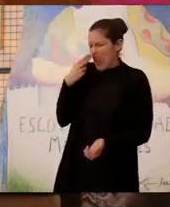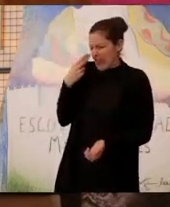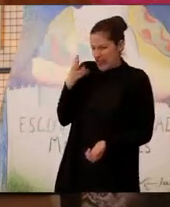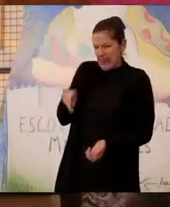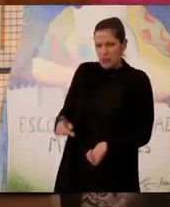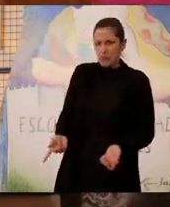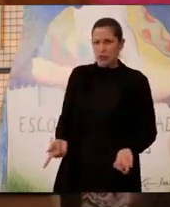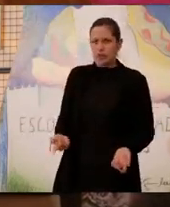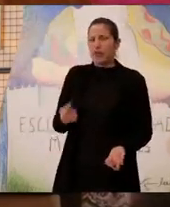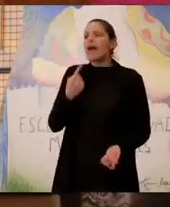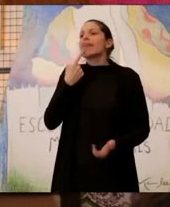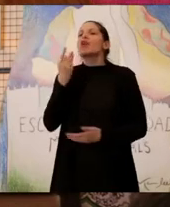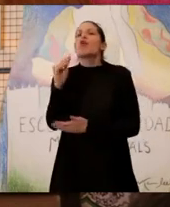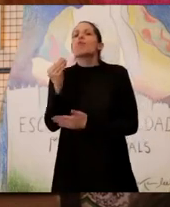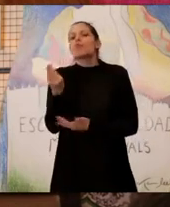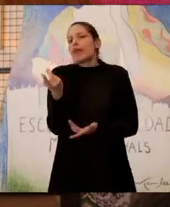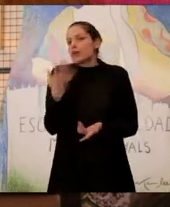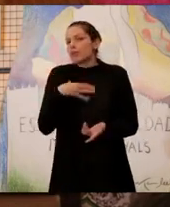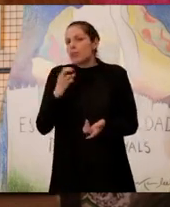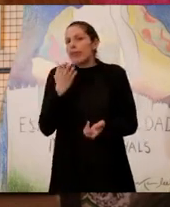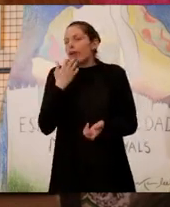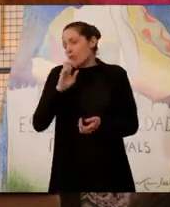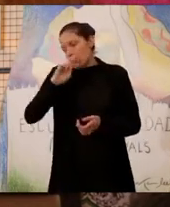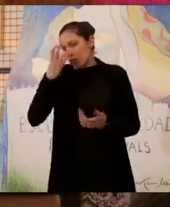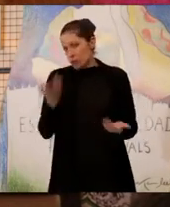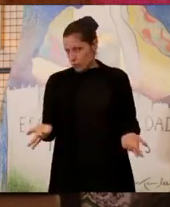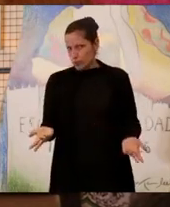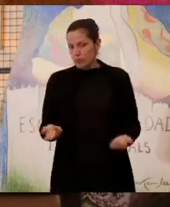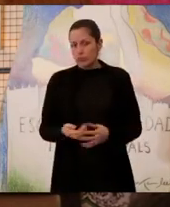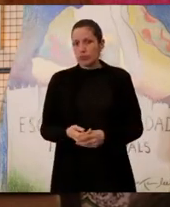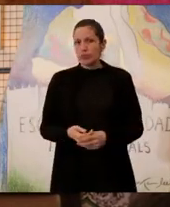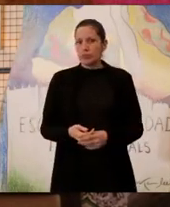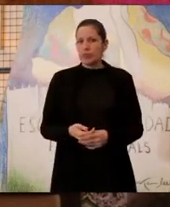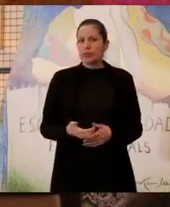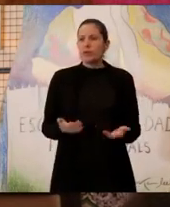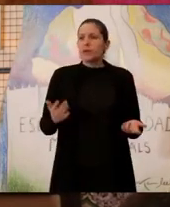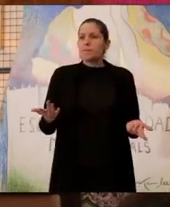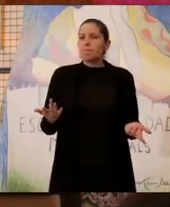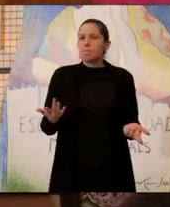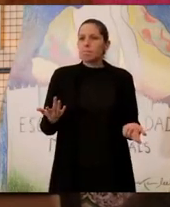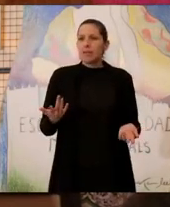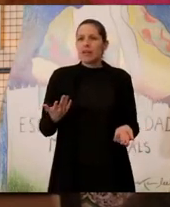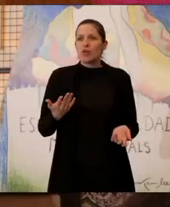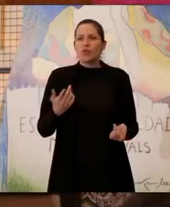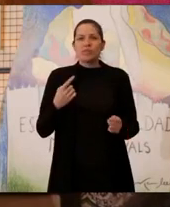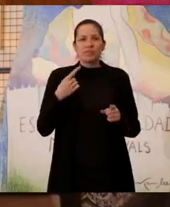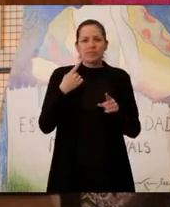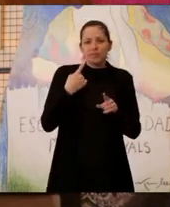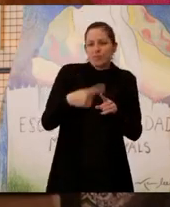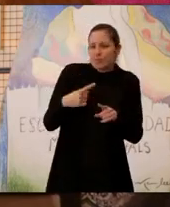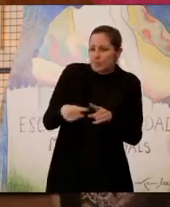podría decir otra cosa entendéis pero claro es que ni nosotras nos lo creemos ni nosotras nos lo creemos